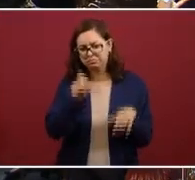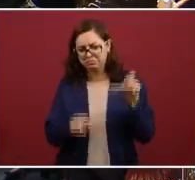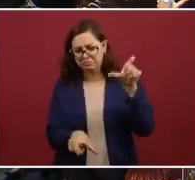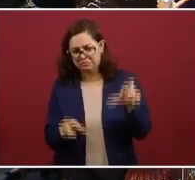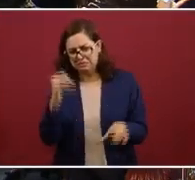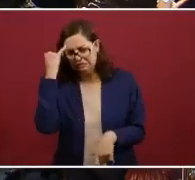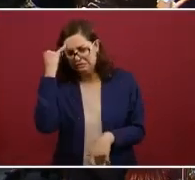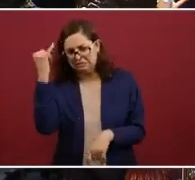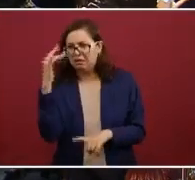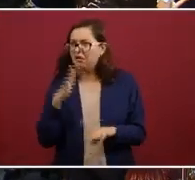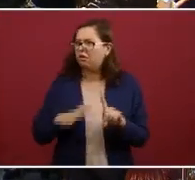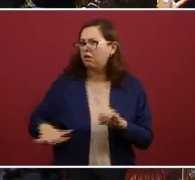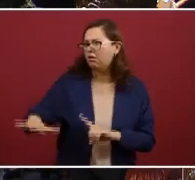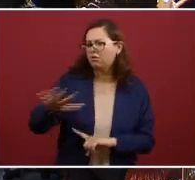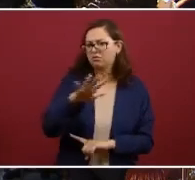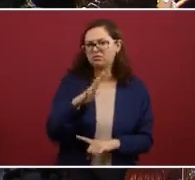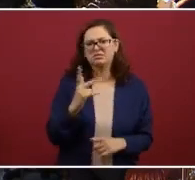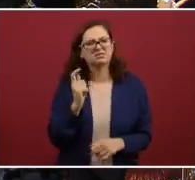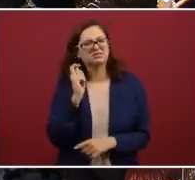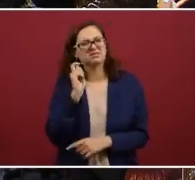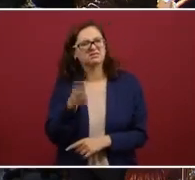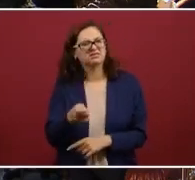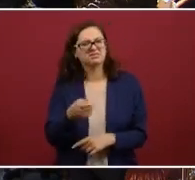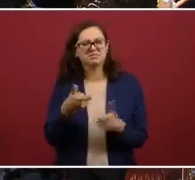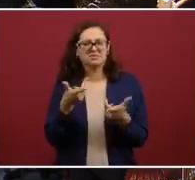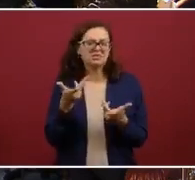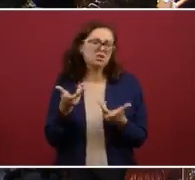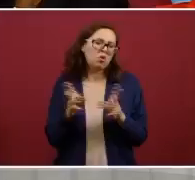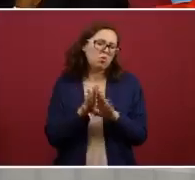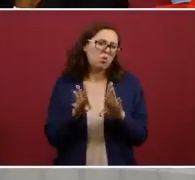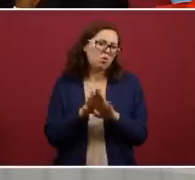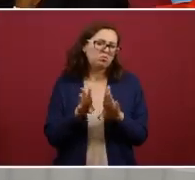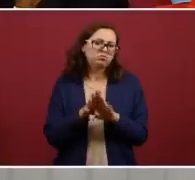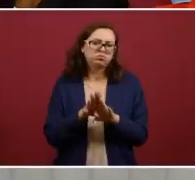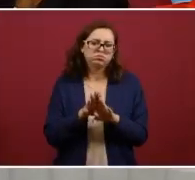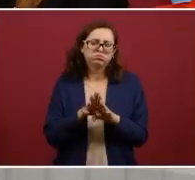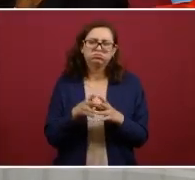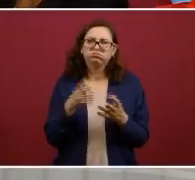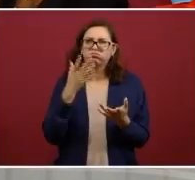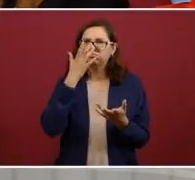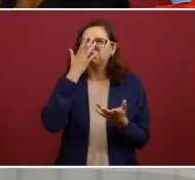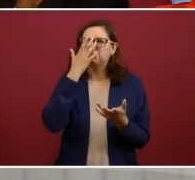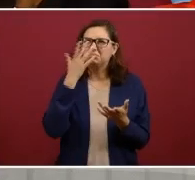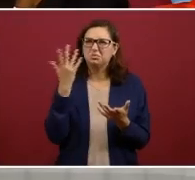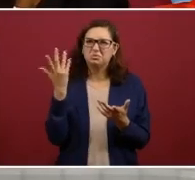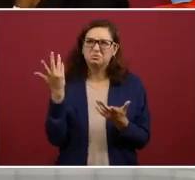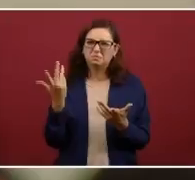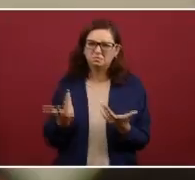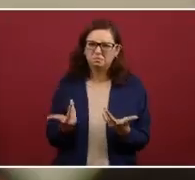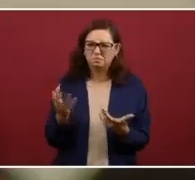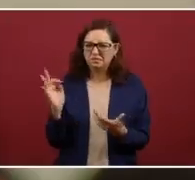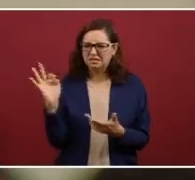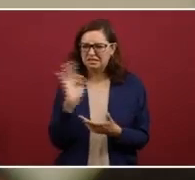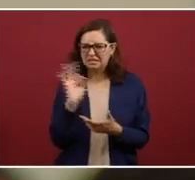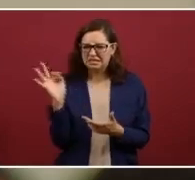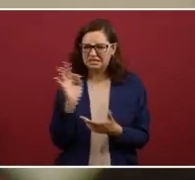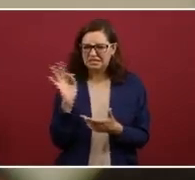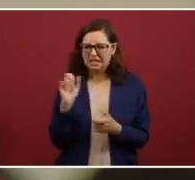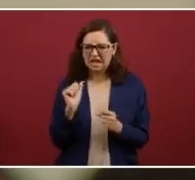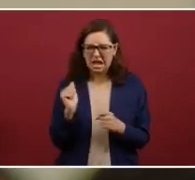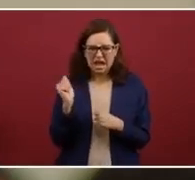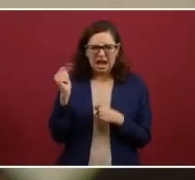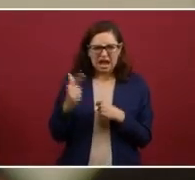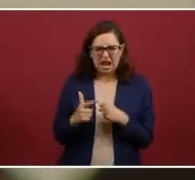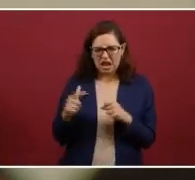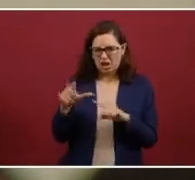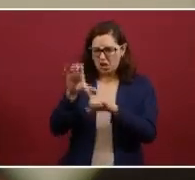percepción social que tengan los medios. Esto deja abierto una claridad. ¿No cree que podría crearse alguna comisión